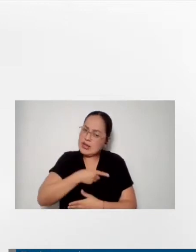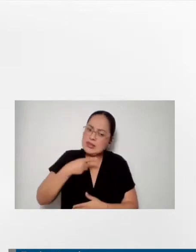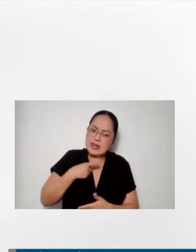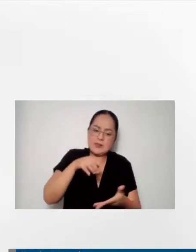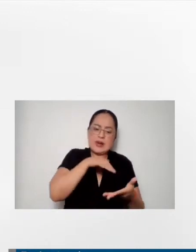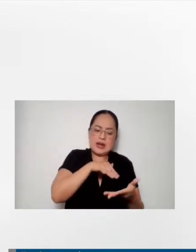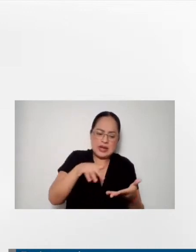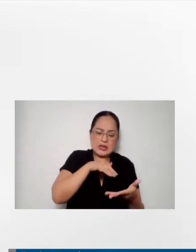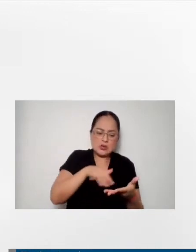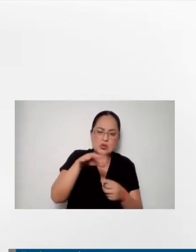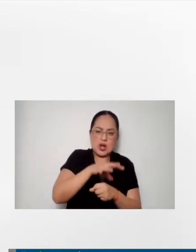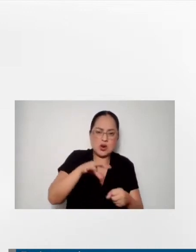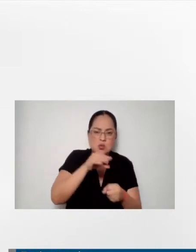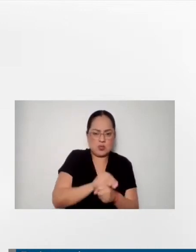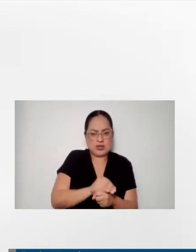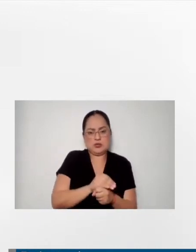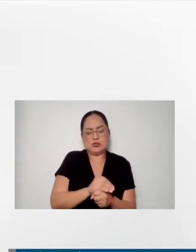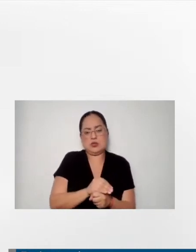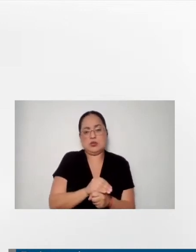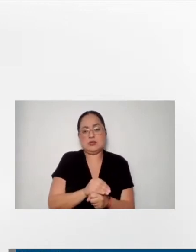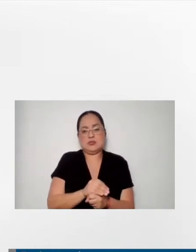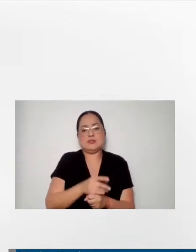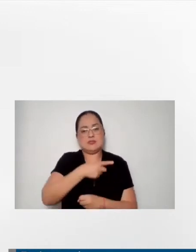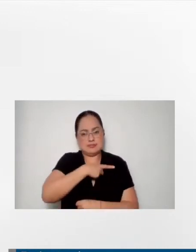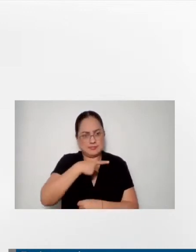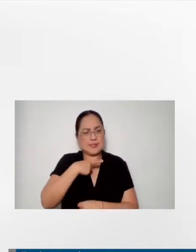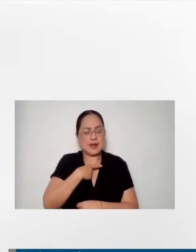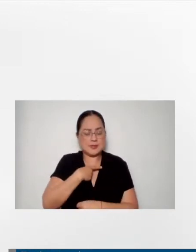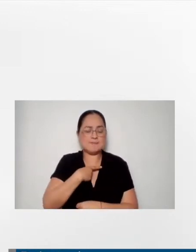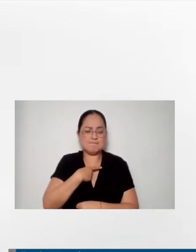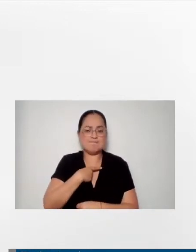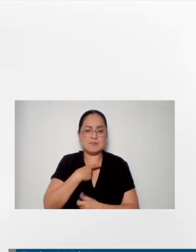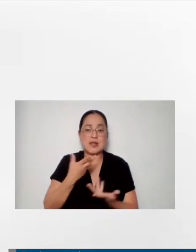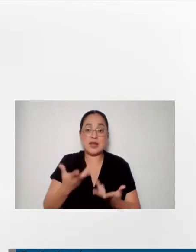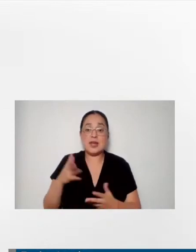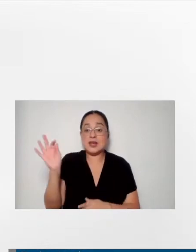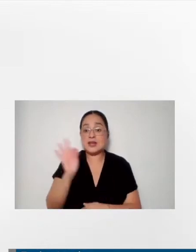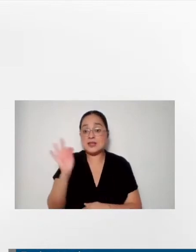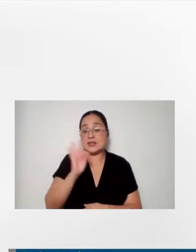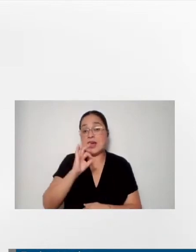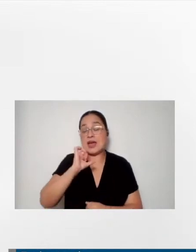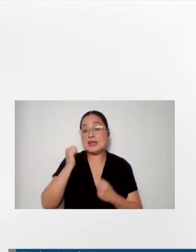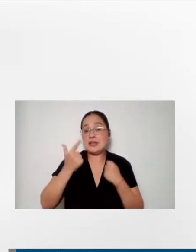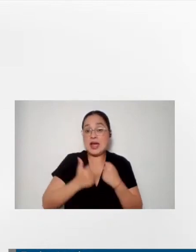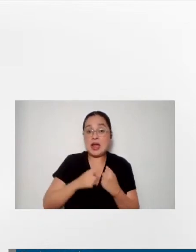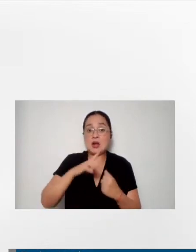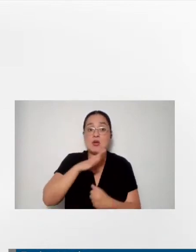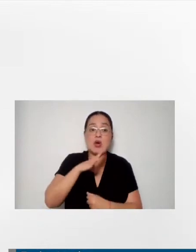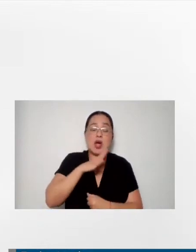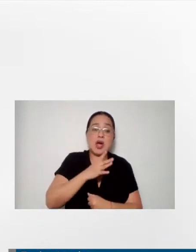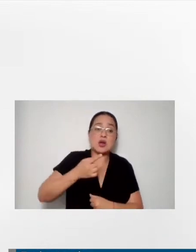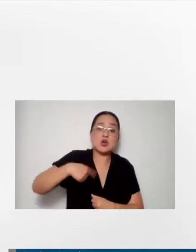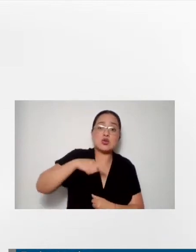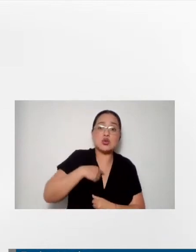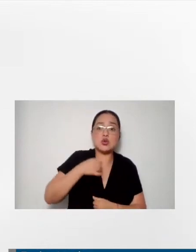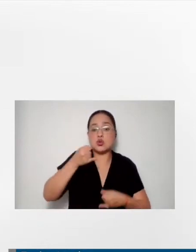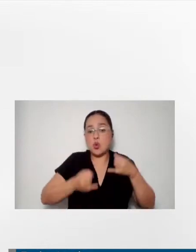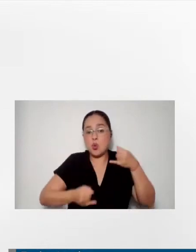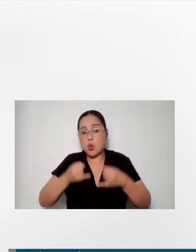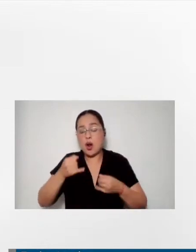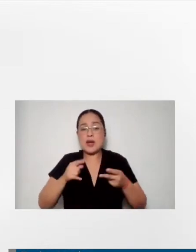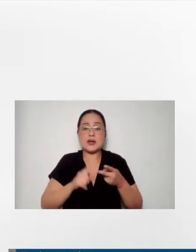reglas en un contexto fáctico, y justo si tenemos un caso como litigantes, como jueces, que necesitamos saber si hay un